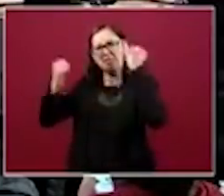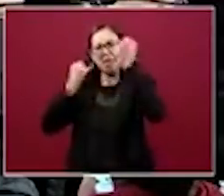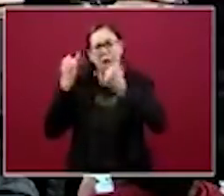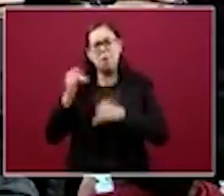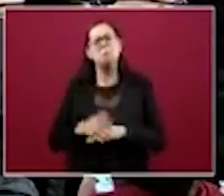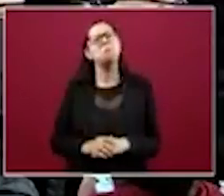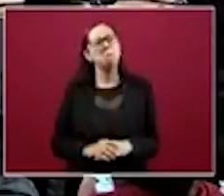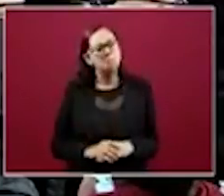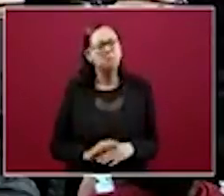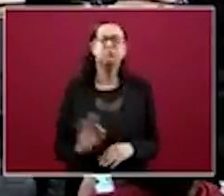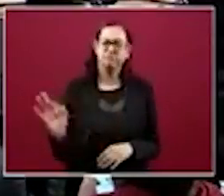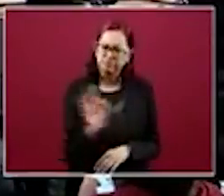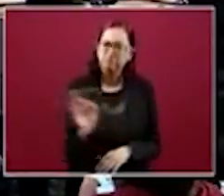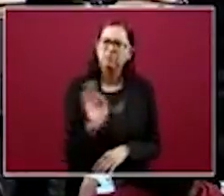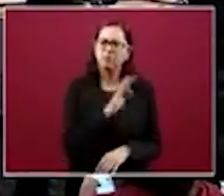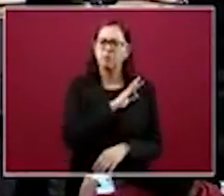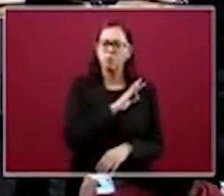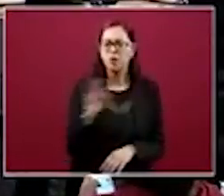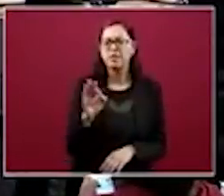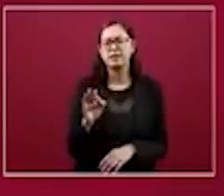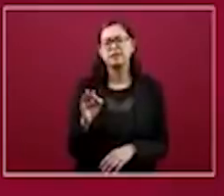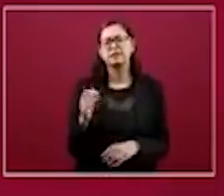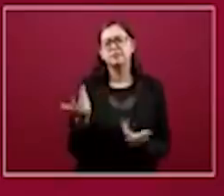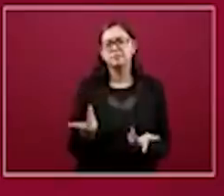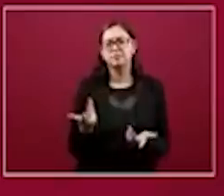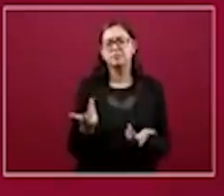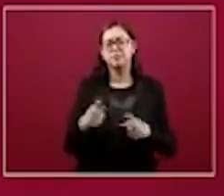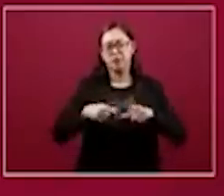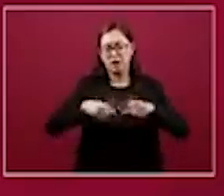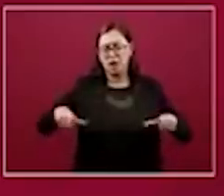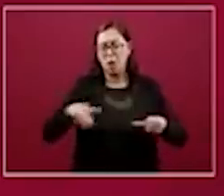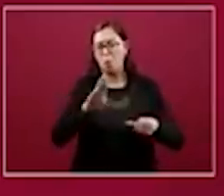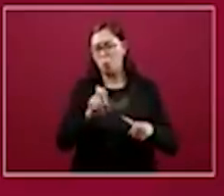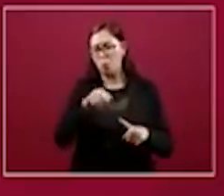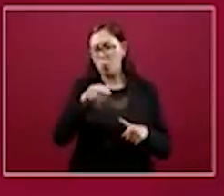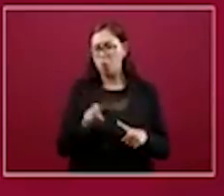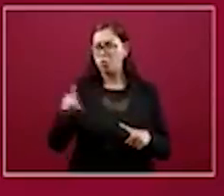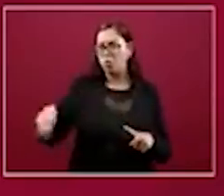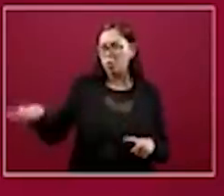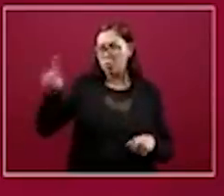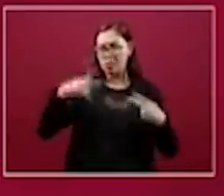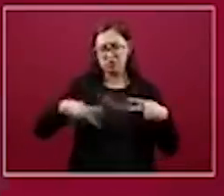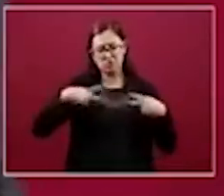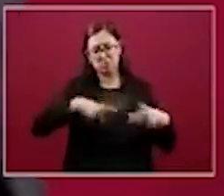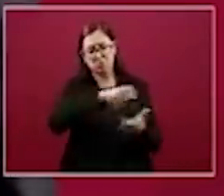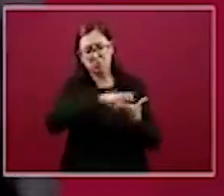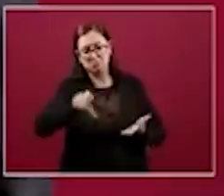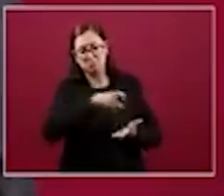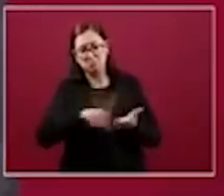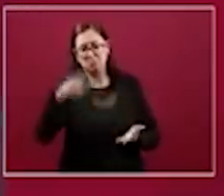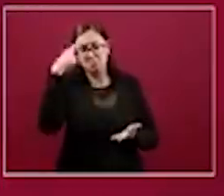la posibilidad de que puedan haber bonos de participación